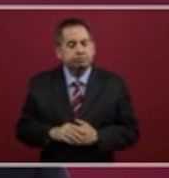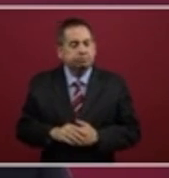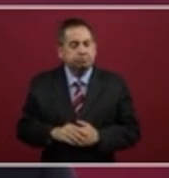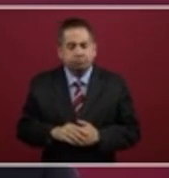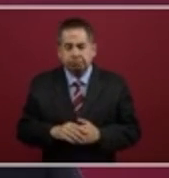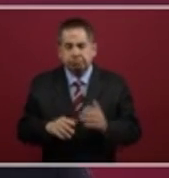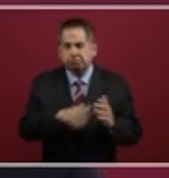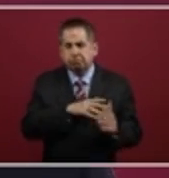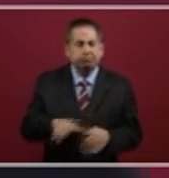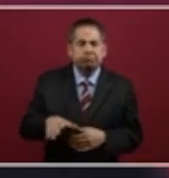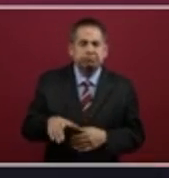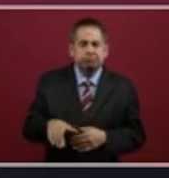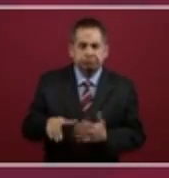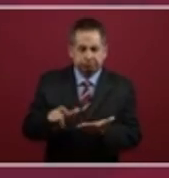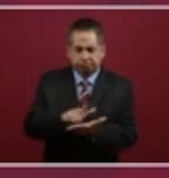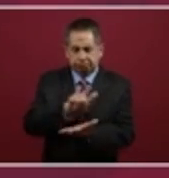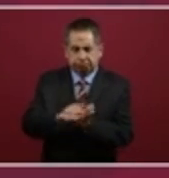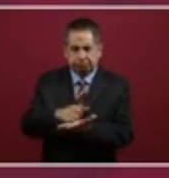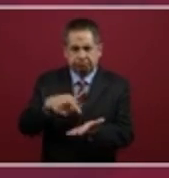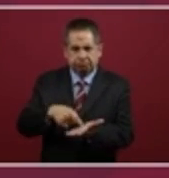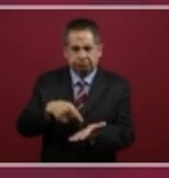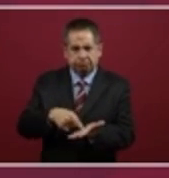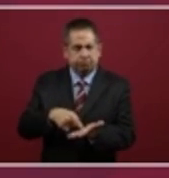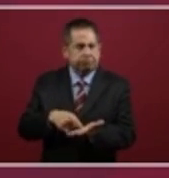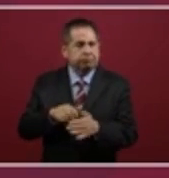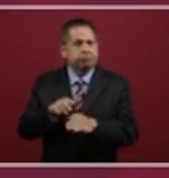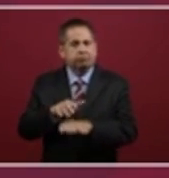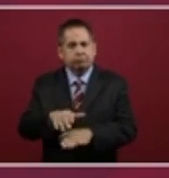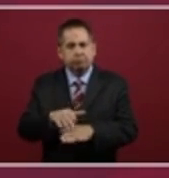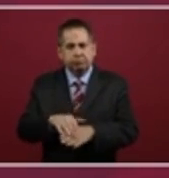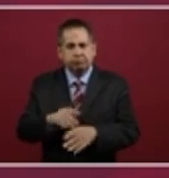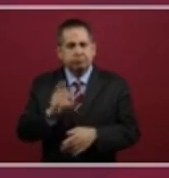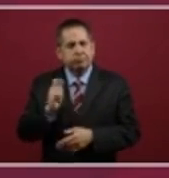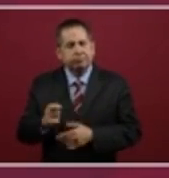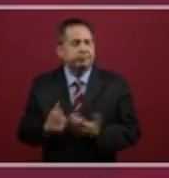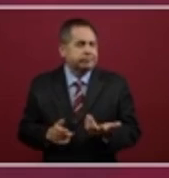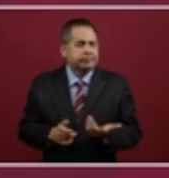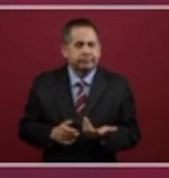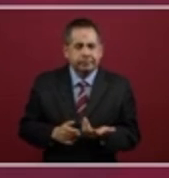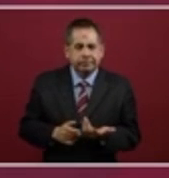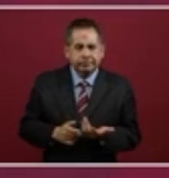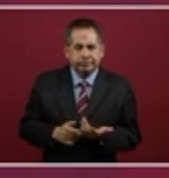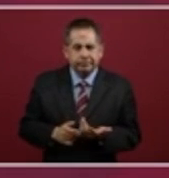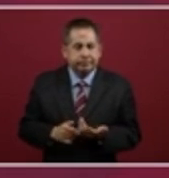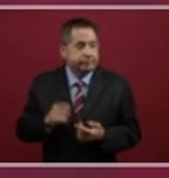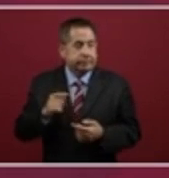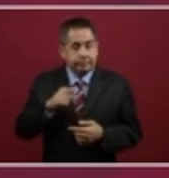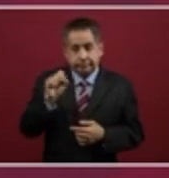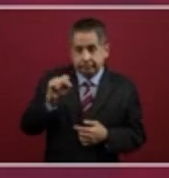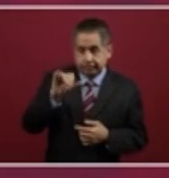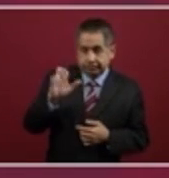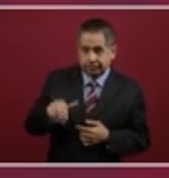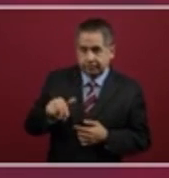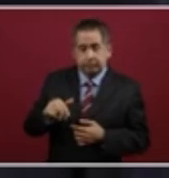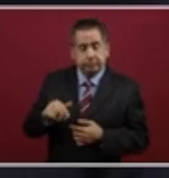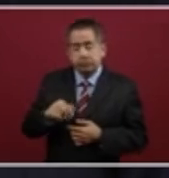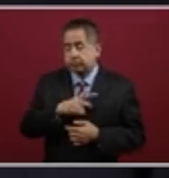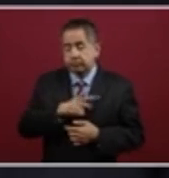rechaza la ley, o mejor dicho, quiere que se